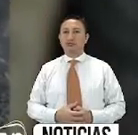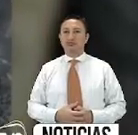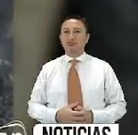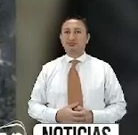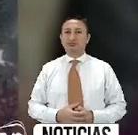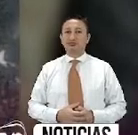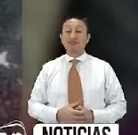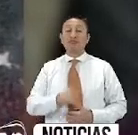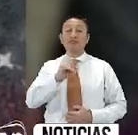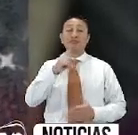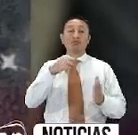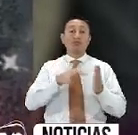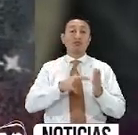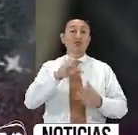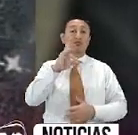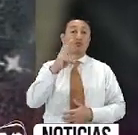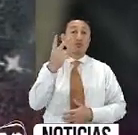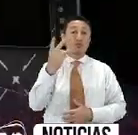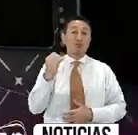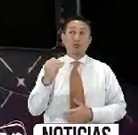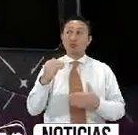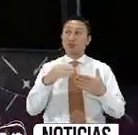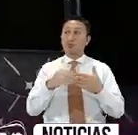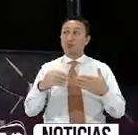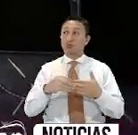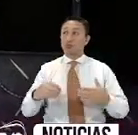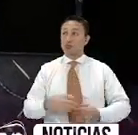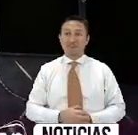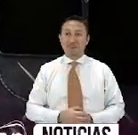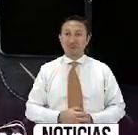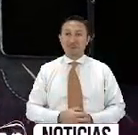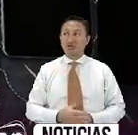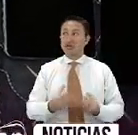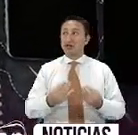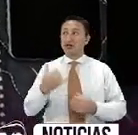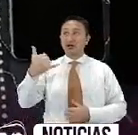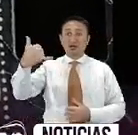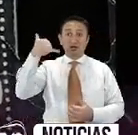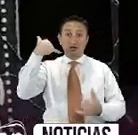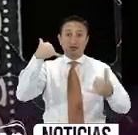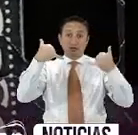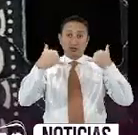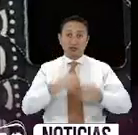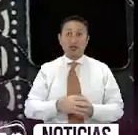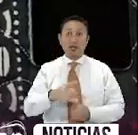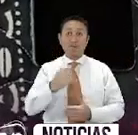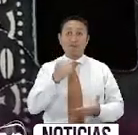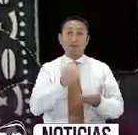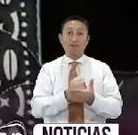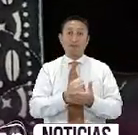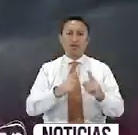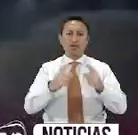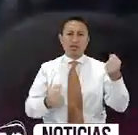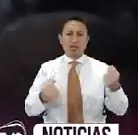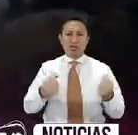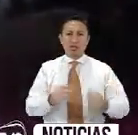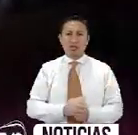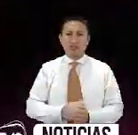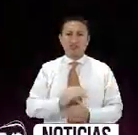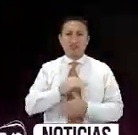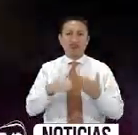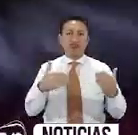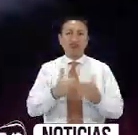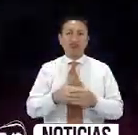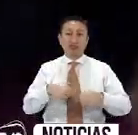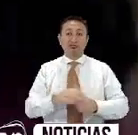Encontraron $1,720 en efectivo, decenas de celulares, licencias de conducir y hasta matrículas de varios vehículos. Todo durante